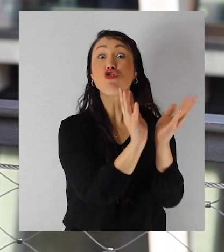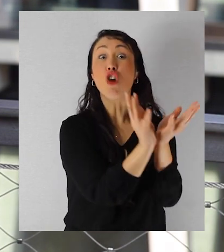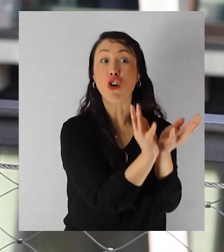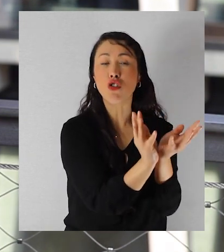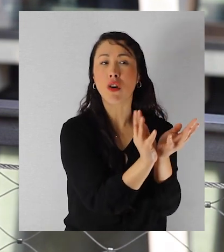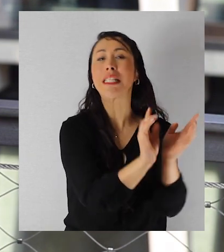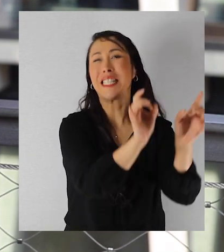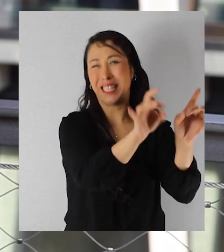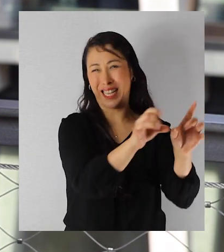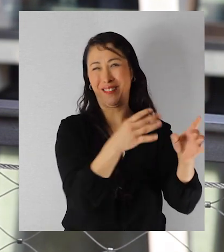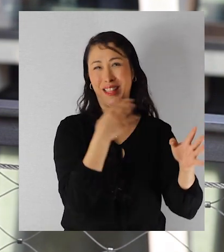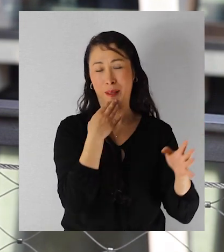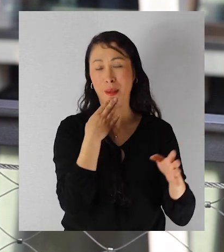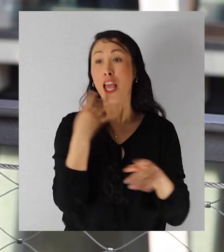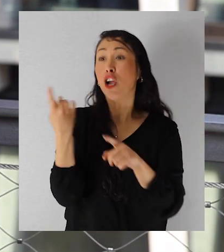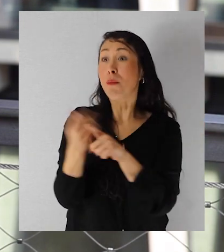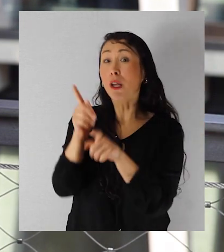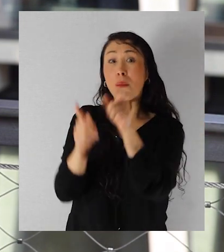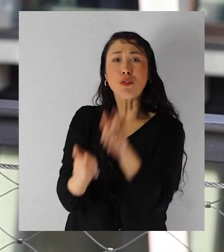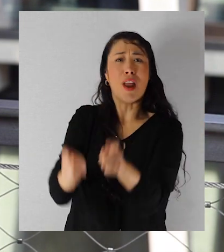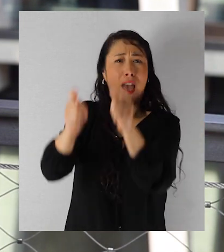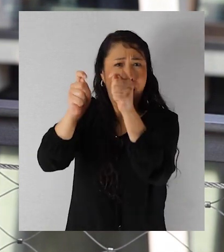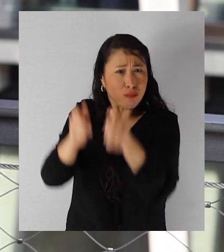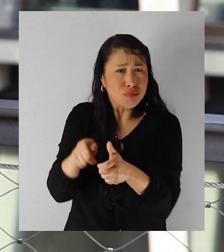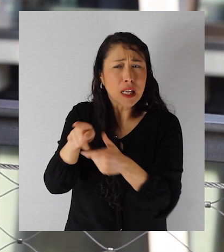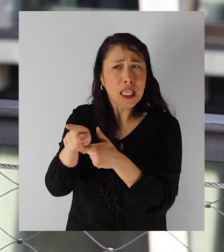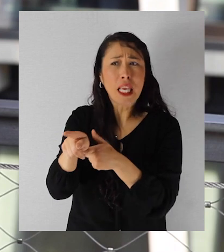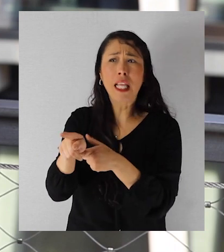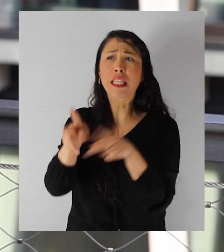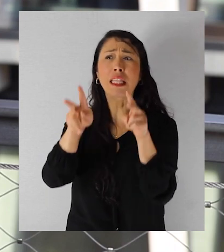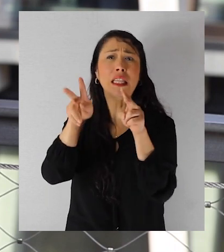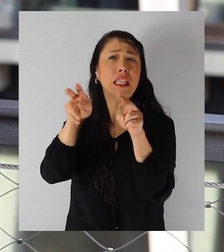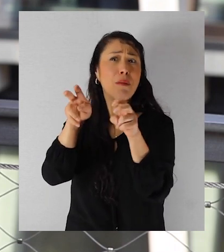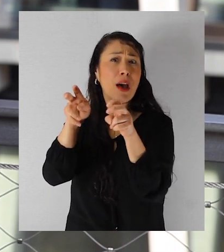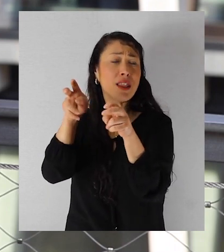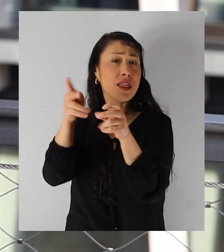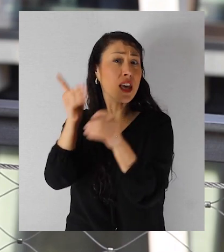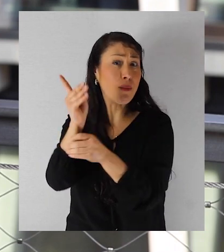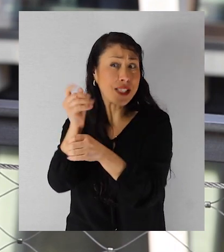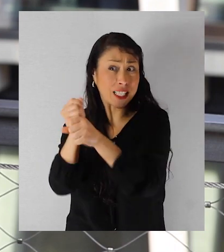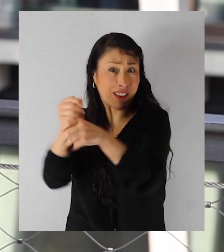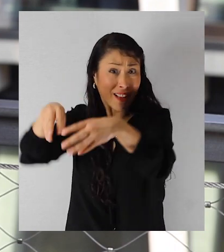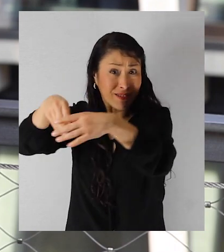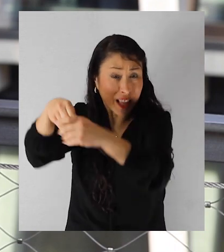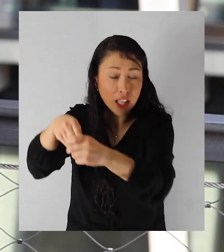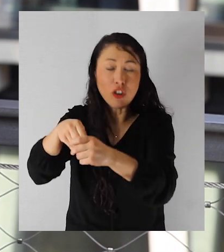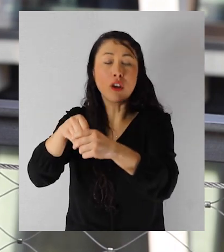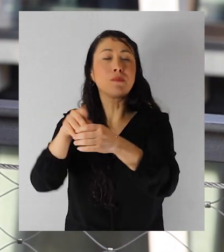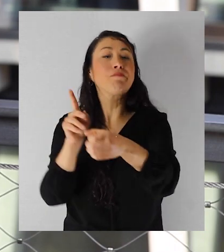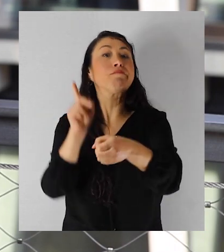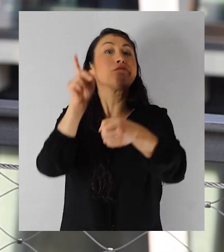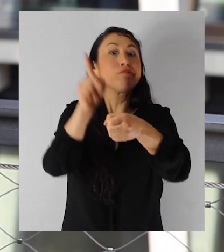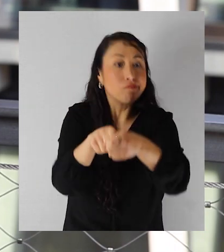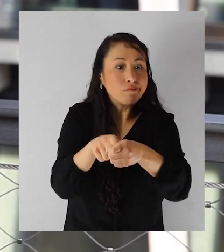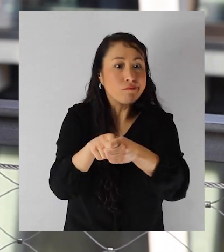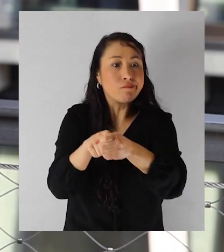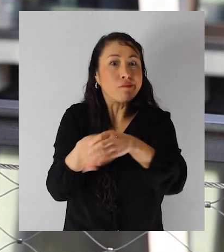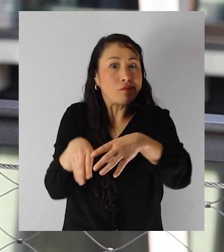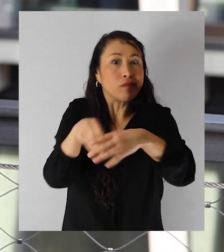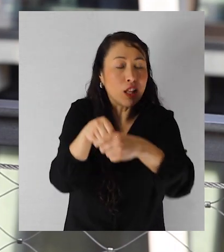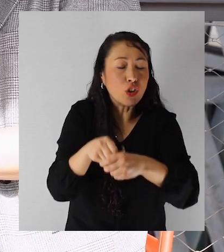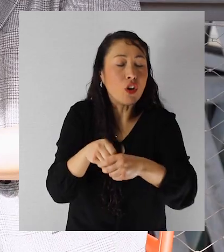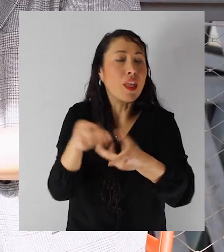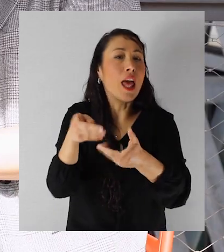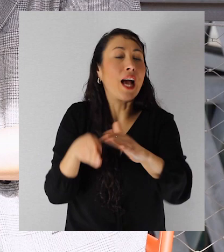Claro. El hablar con expertos y expertas, con gente que trabaja en las temáticas de discapacidad y se involucra en esto de la